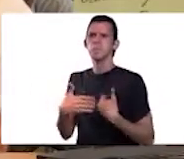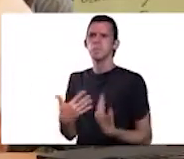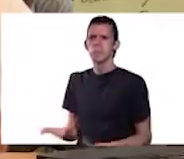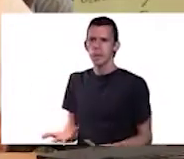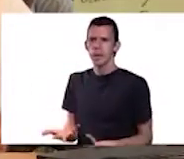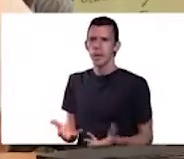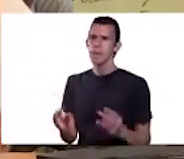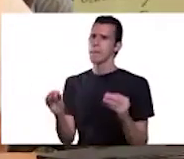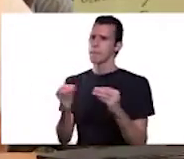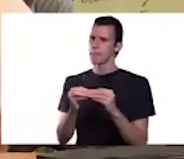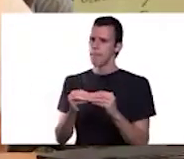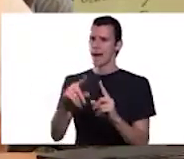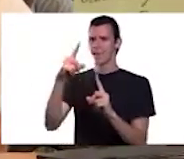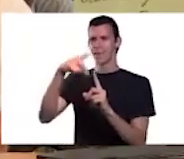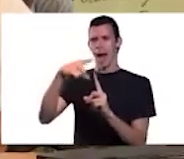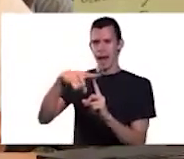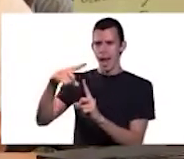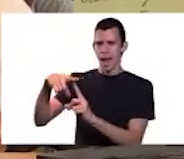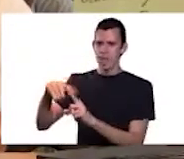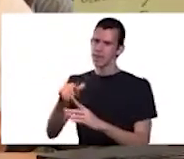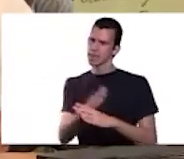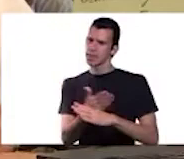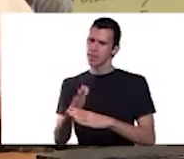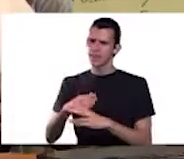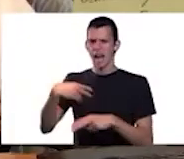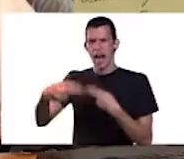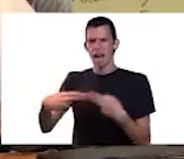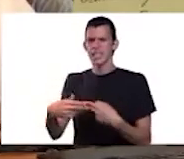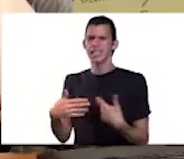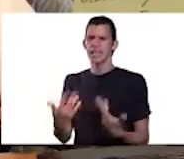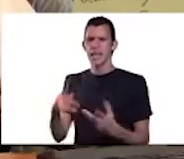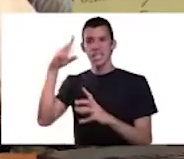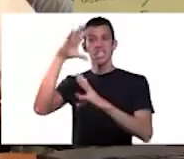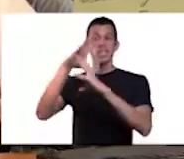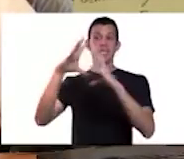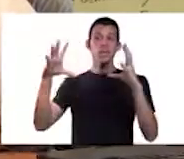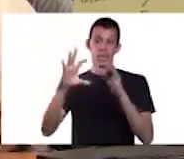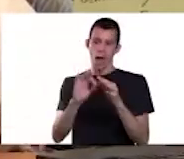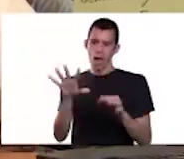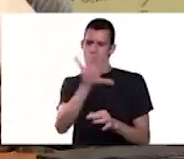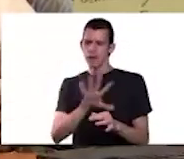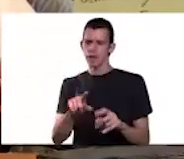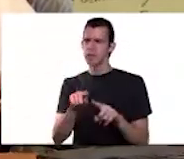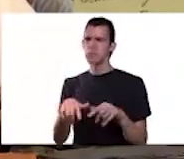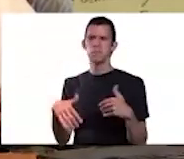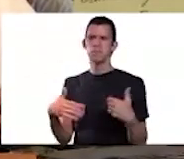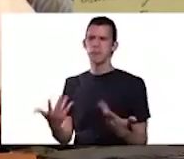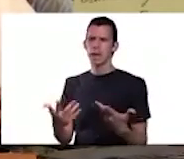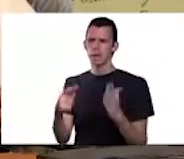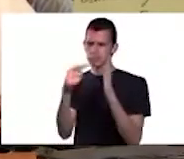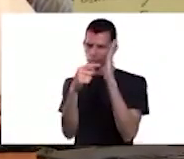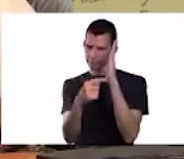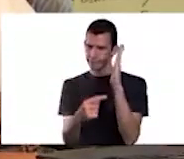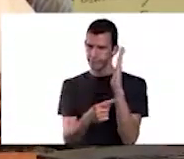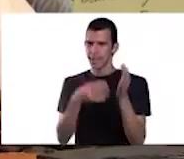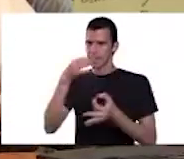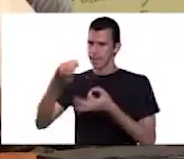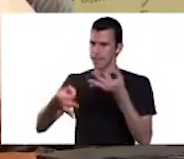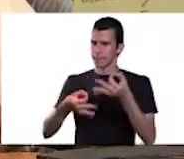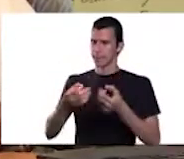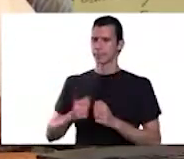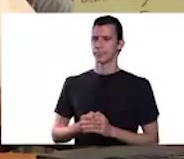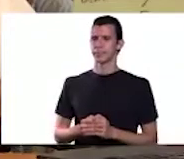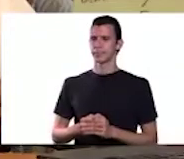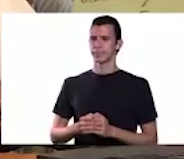de estudio y tareas. Para este objetivo hay que cumplimentar,